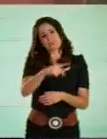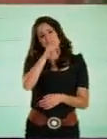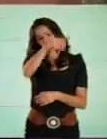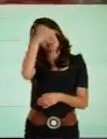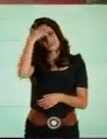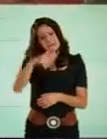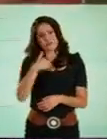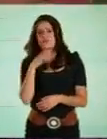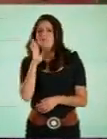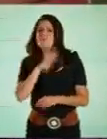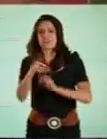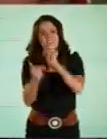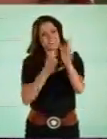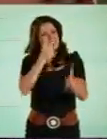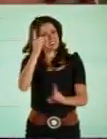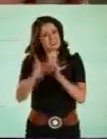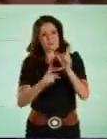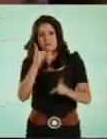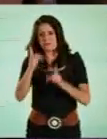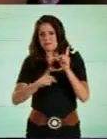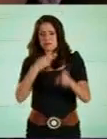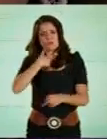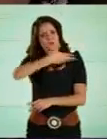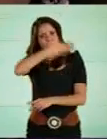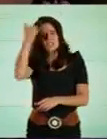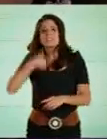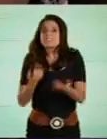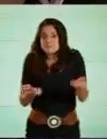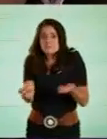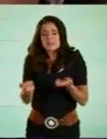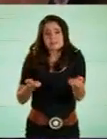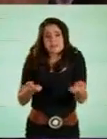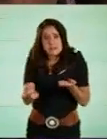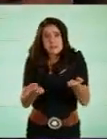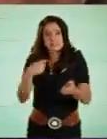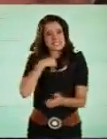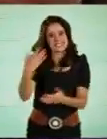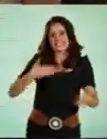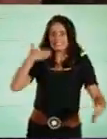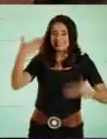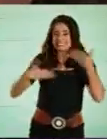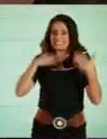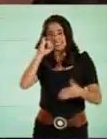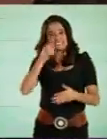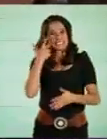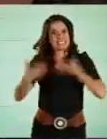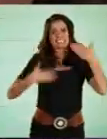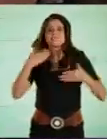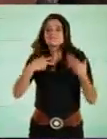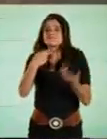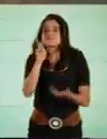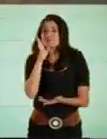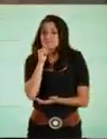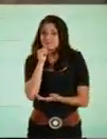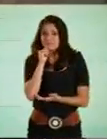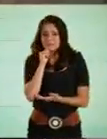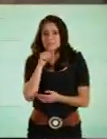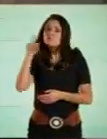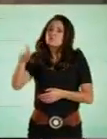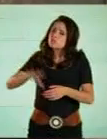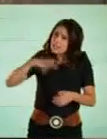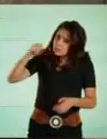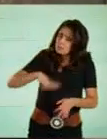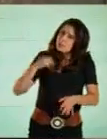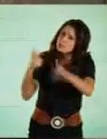ya sabes que soy malísima en los deportes. Y que conste que practiqué y que venía con todas las ganas de divertirme. Tienes que